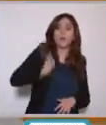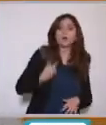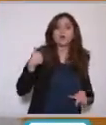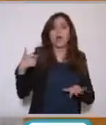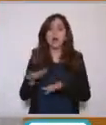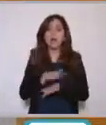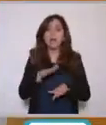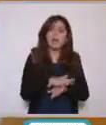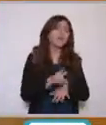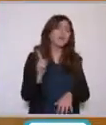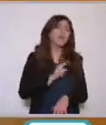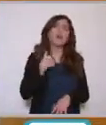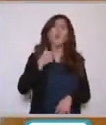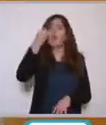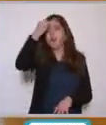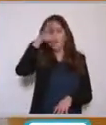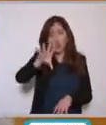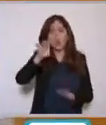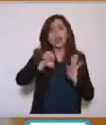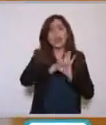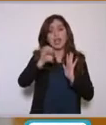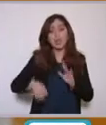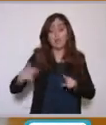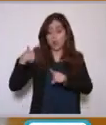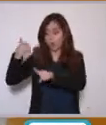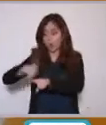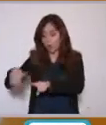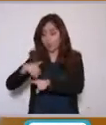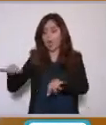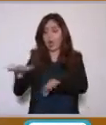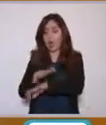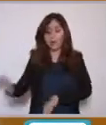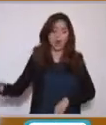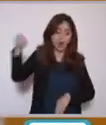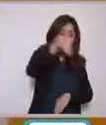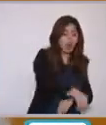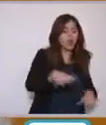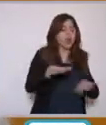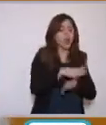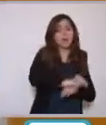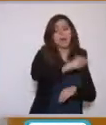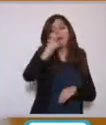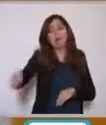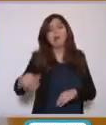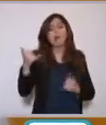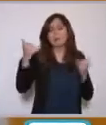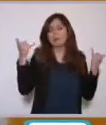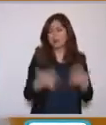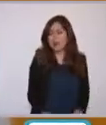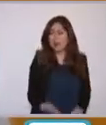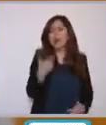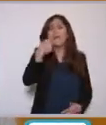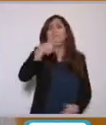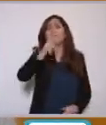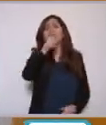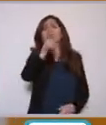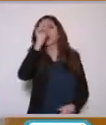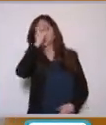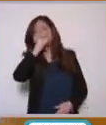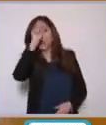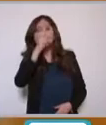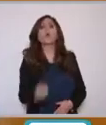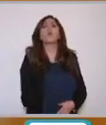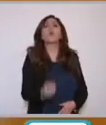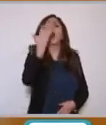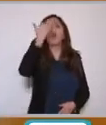Porque sacar de una bolsa para pasar a otra, o sea, es un tema, ¿eh? Sí. O sea, la verdad. Entonces, ¿cada cuánto recomiendas tú que se